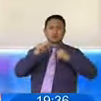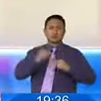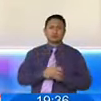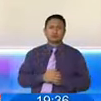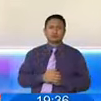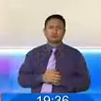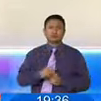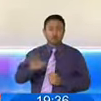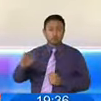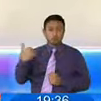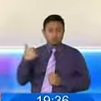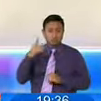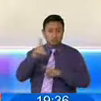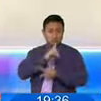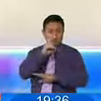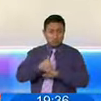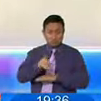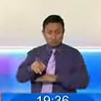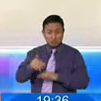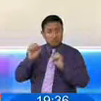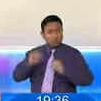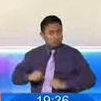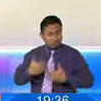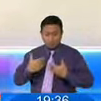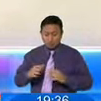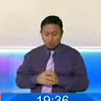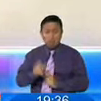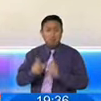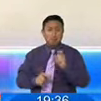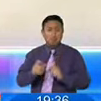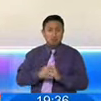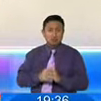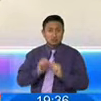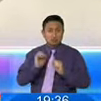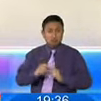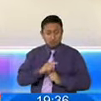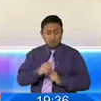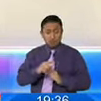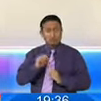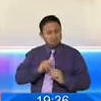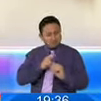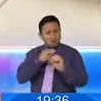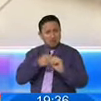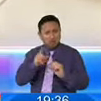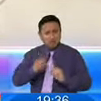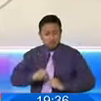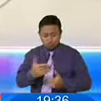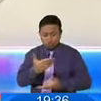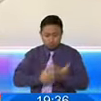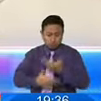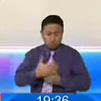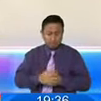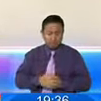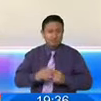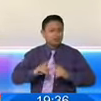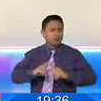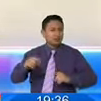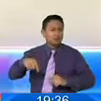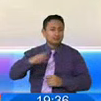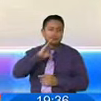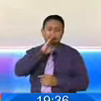directiva, son muy predispuestos, la gente también es muy participativa en ese lugar, pero siempre